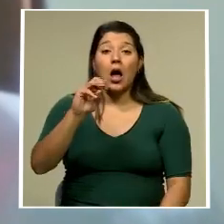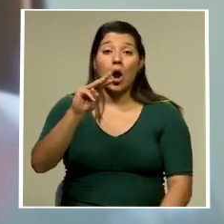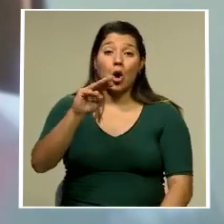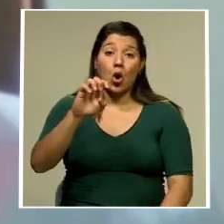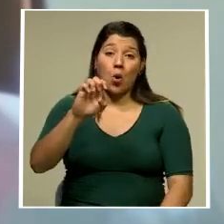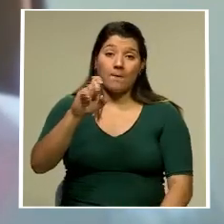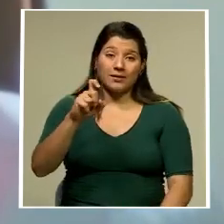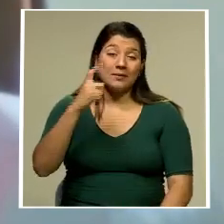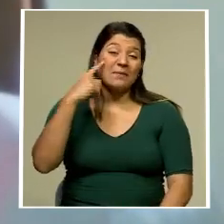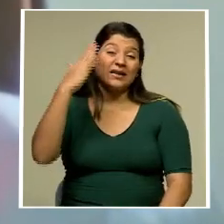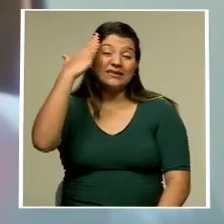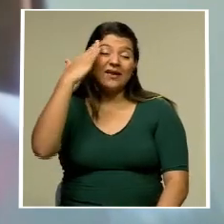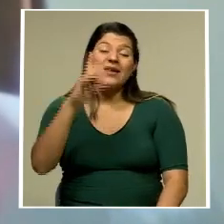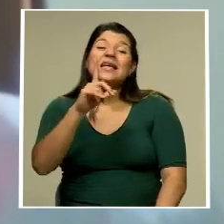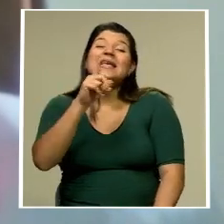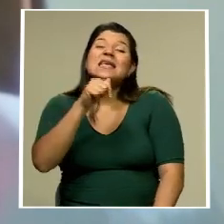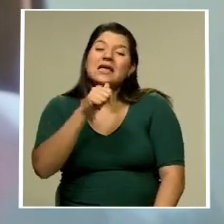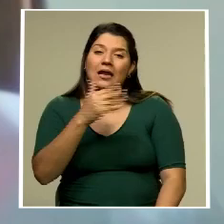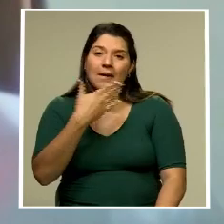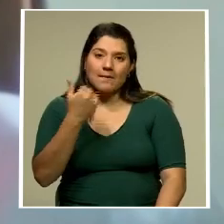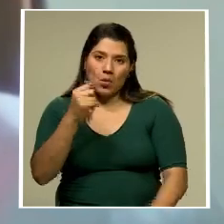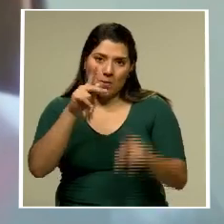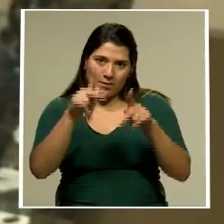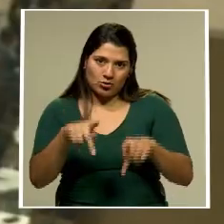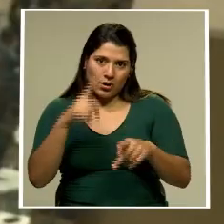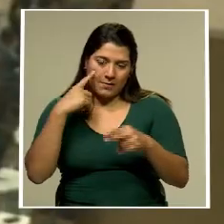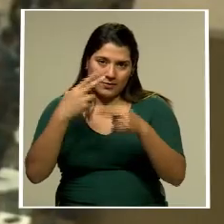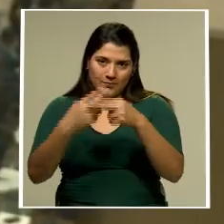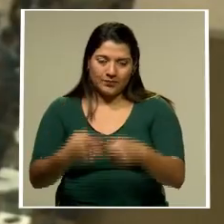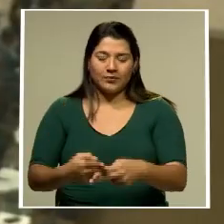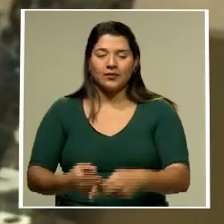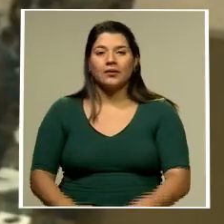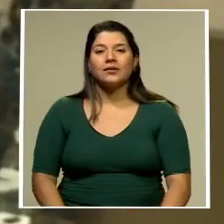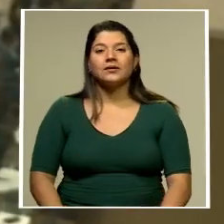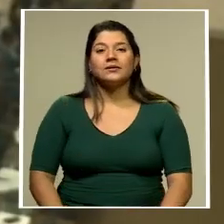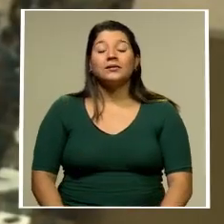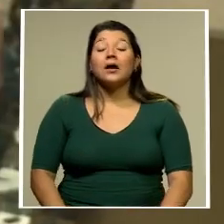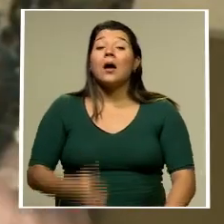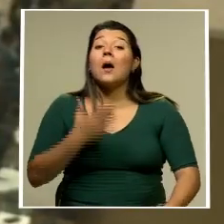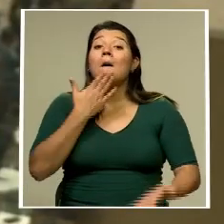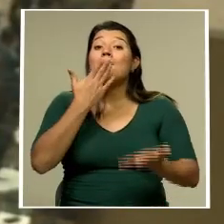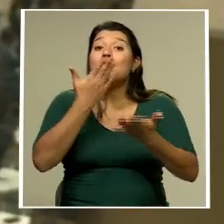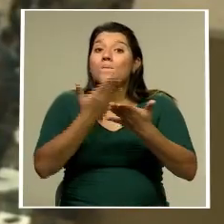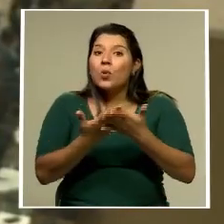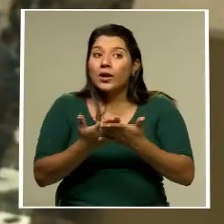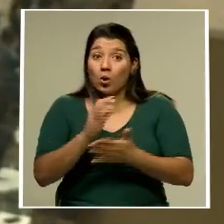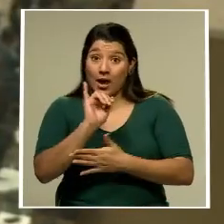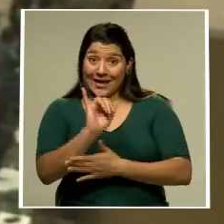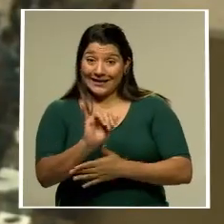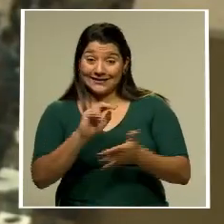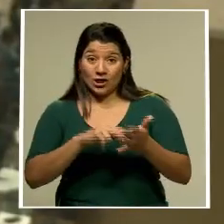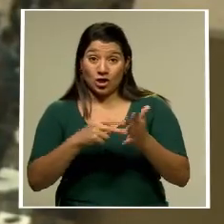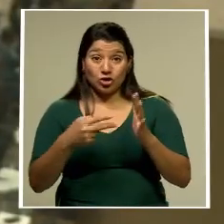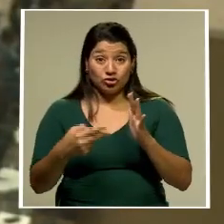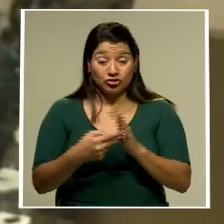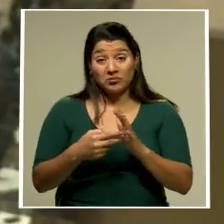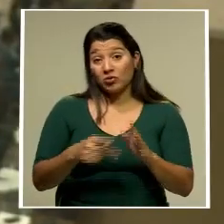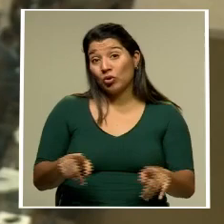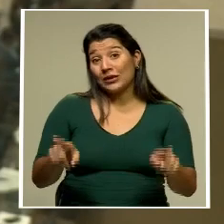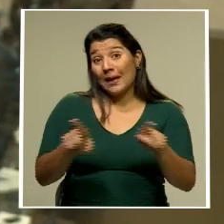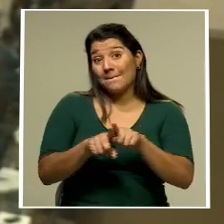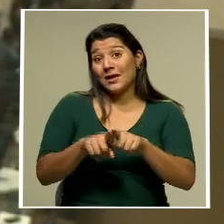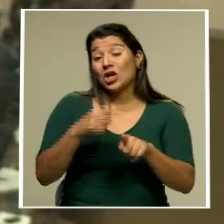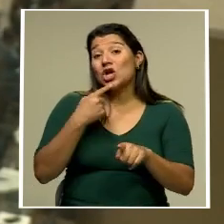más idónea para este nombramiento. Bueno, esto es el concepto entonces también de los expertos,